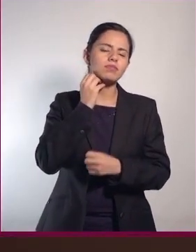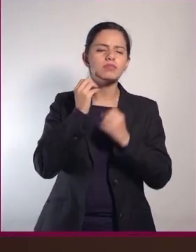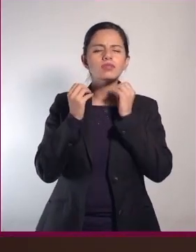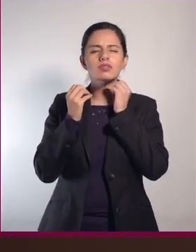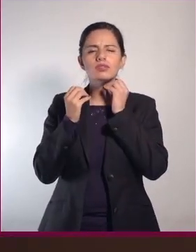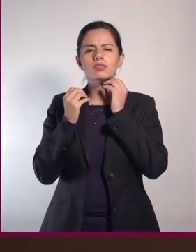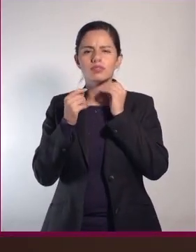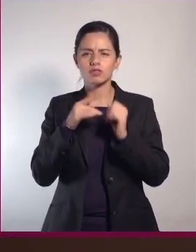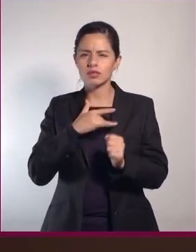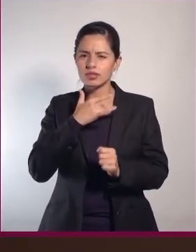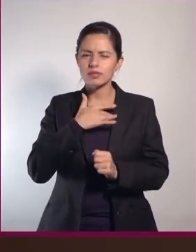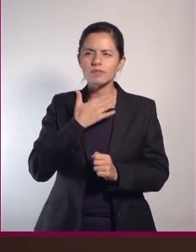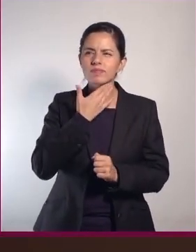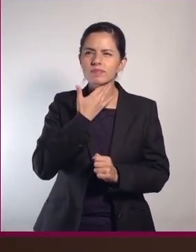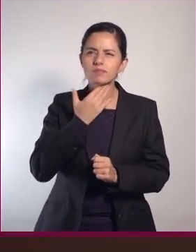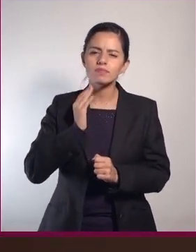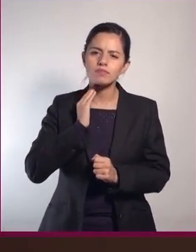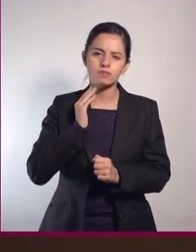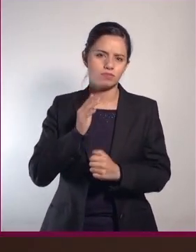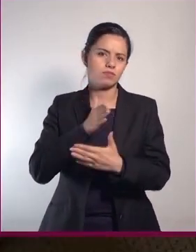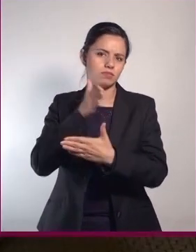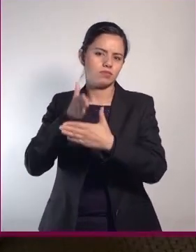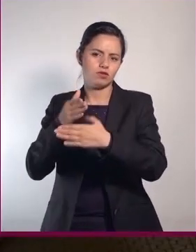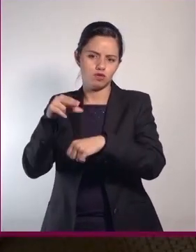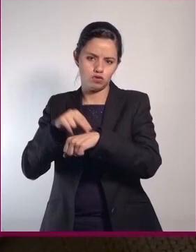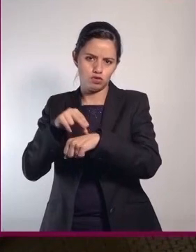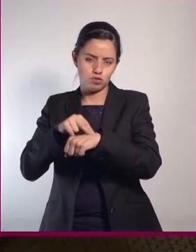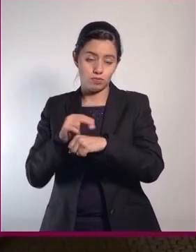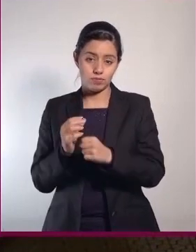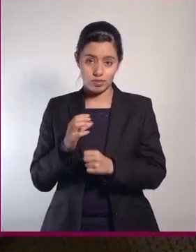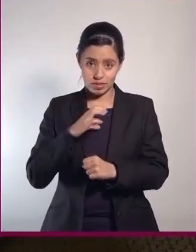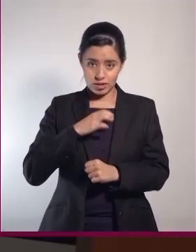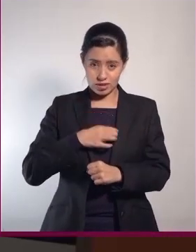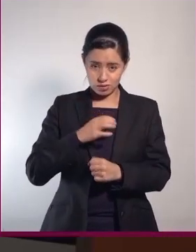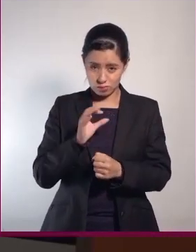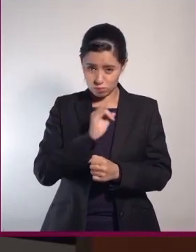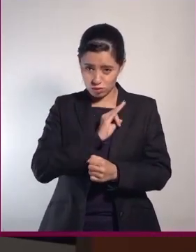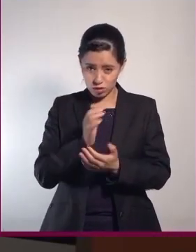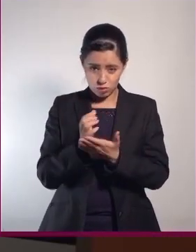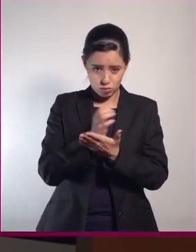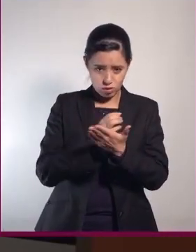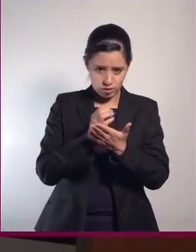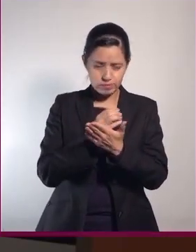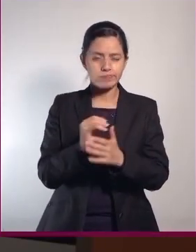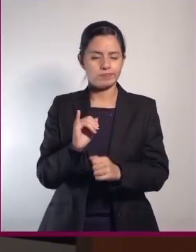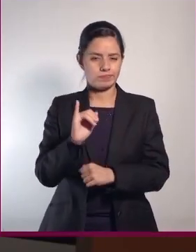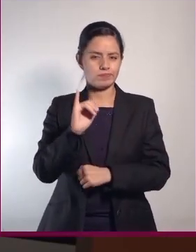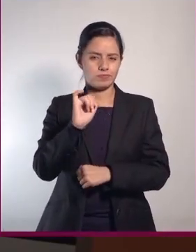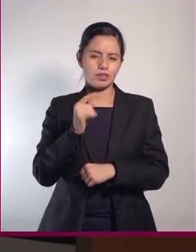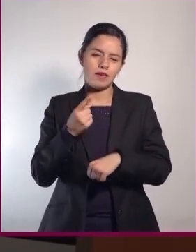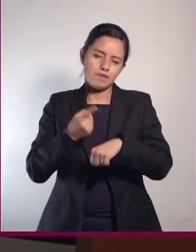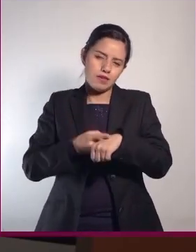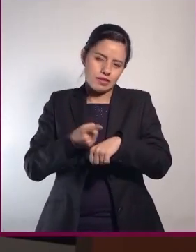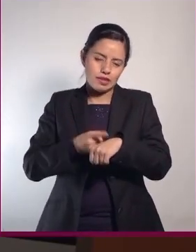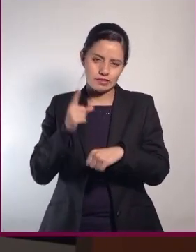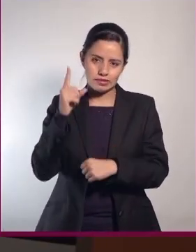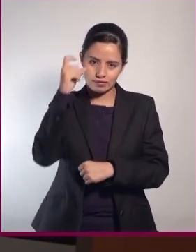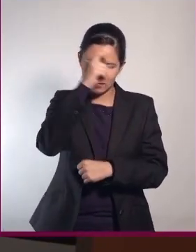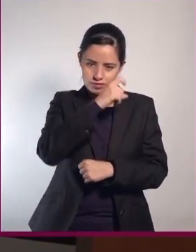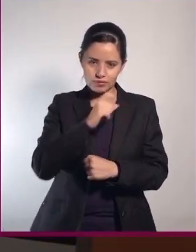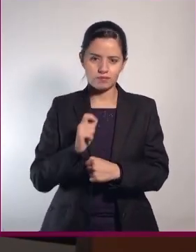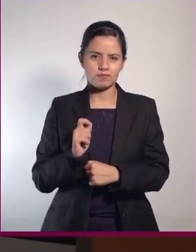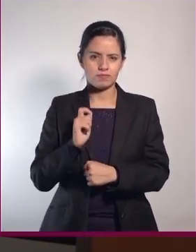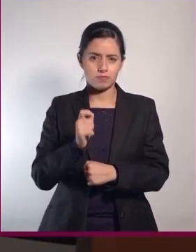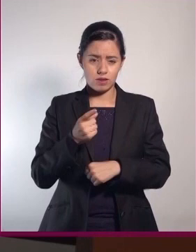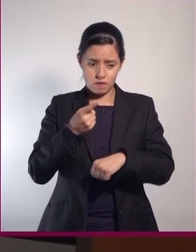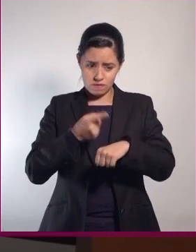médico. Doctor, ¿el cáncer se cura? Sí se puede curar. Es una enfermedad compleja, vamos a entenderlo como no